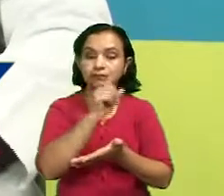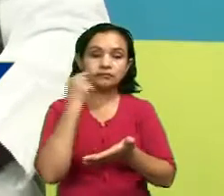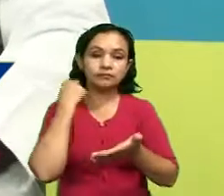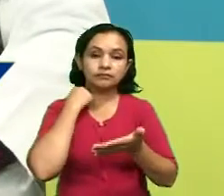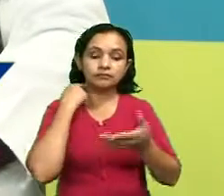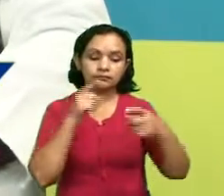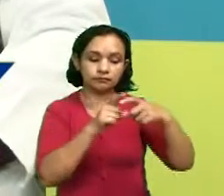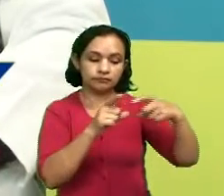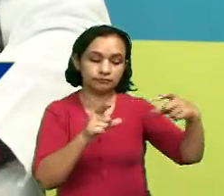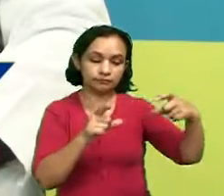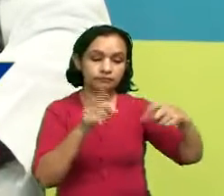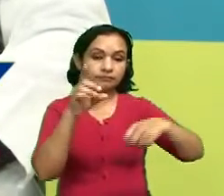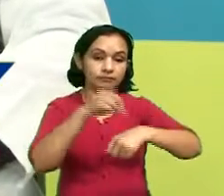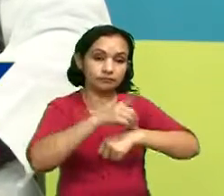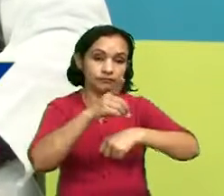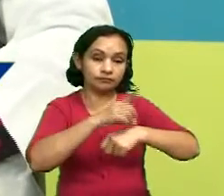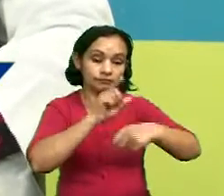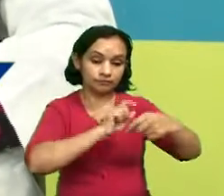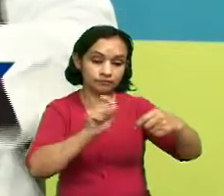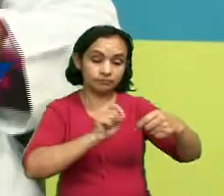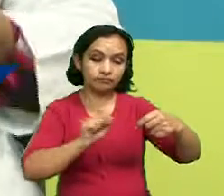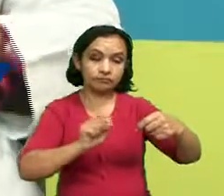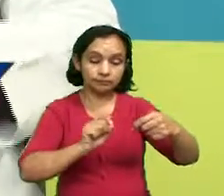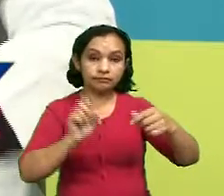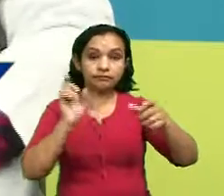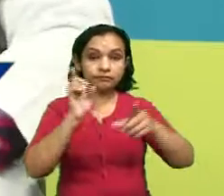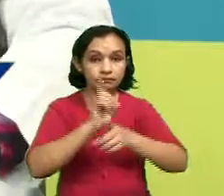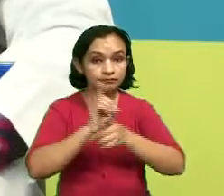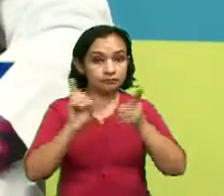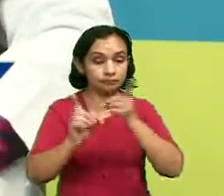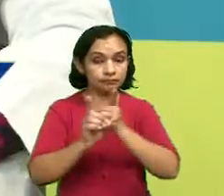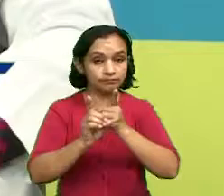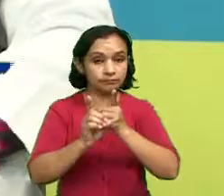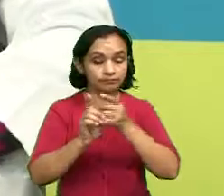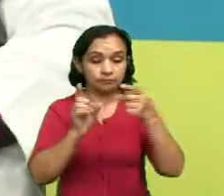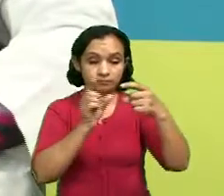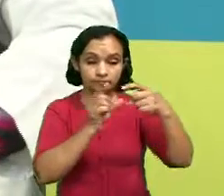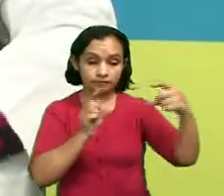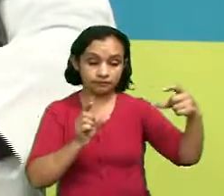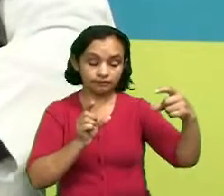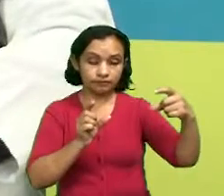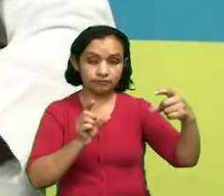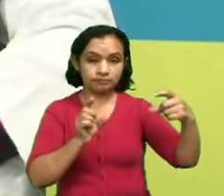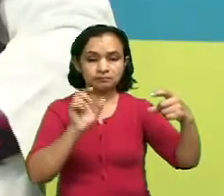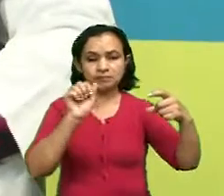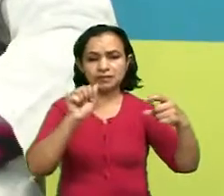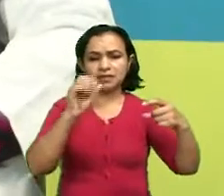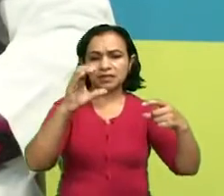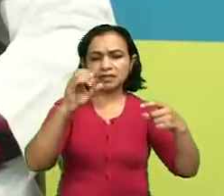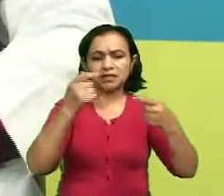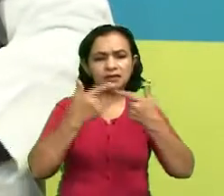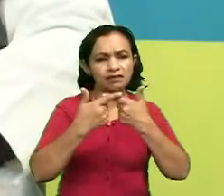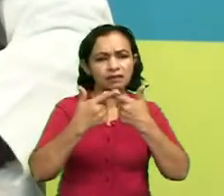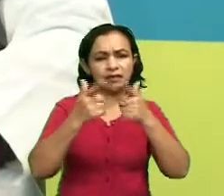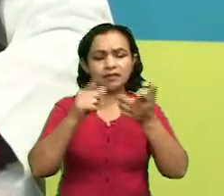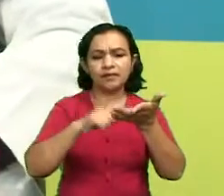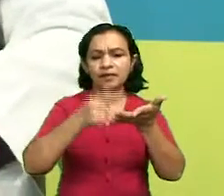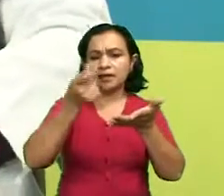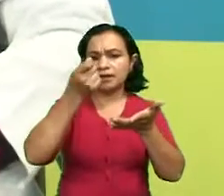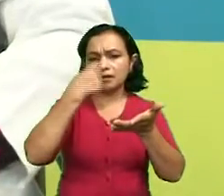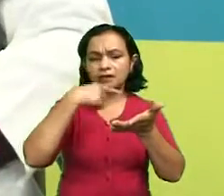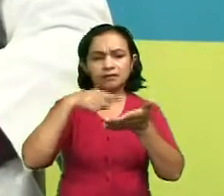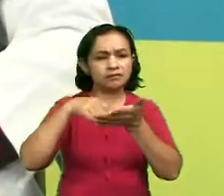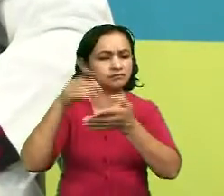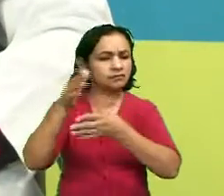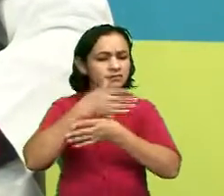acompañado por una receta médica. Entonces tenemos también los que no son los controlados, que son como la acetaminofén, que son de venta libre. Que lo venden en la venta,